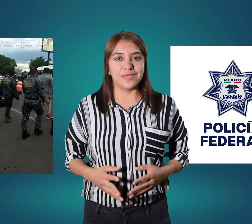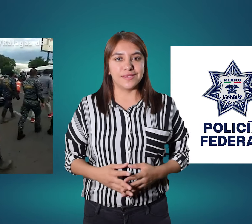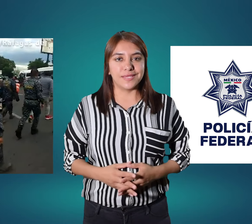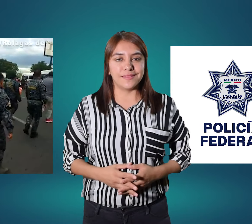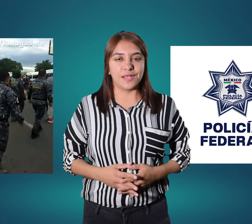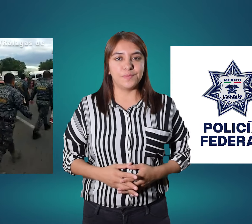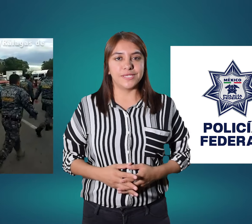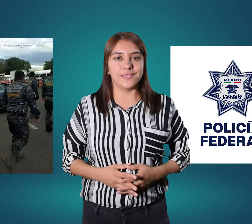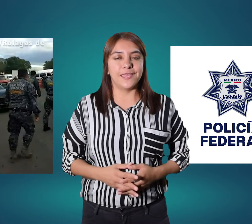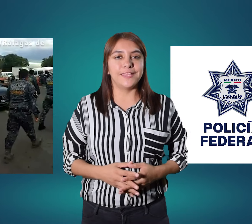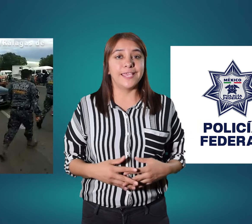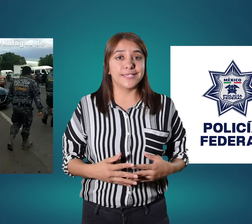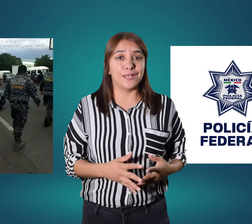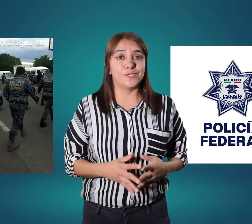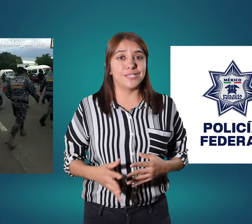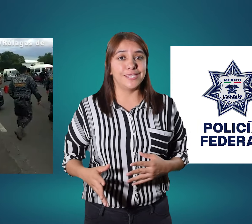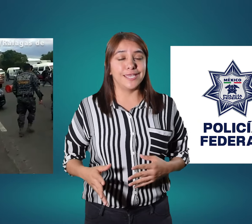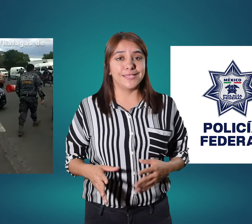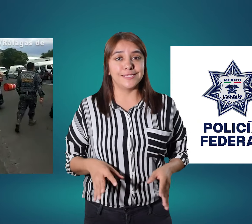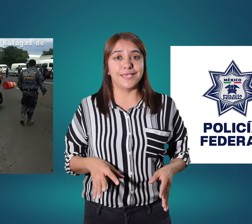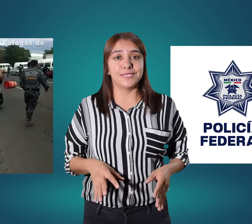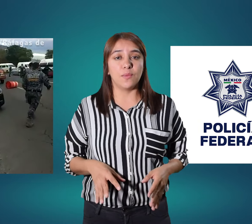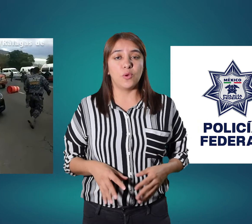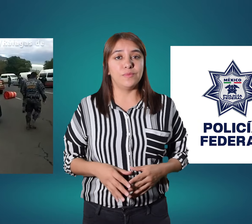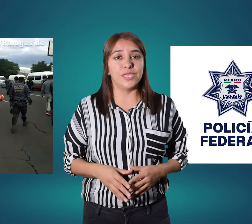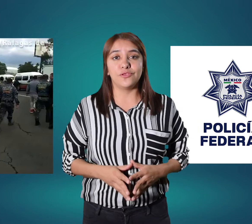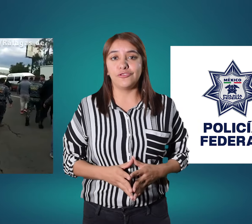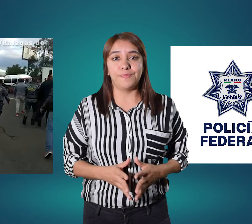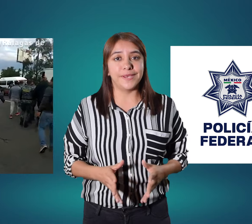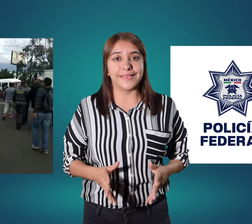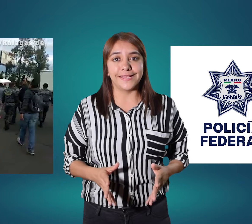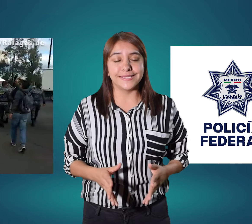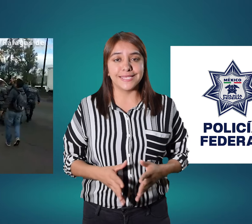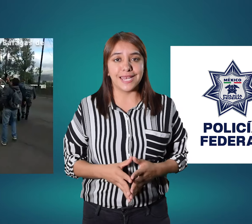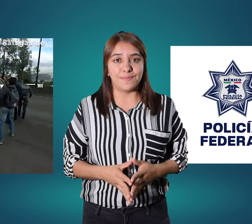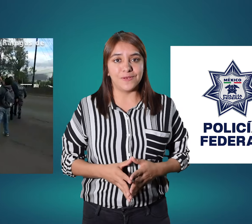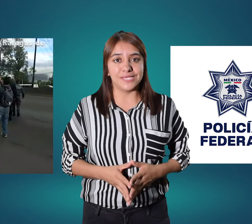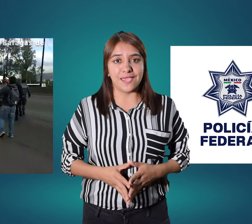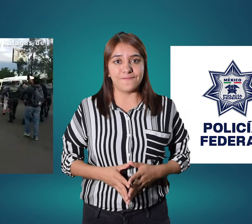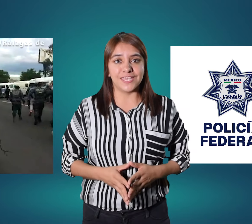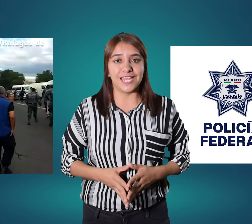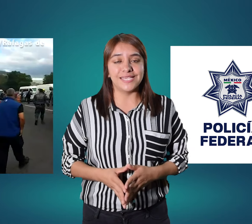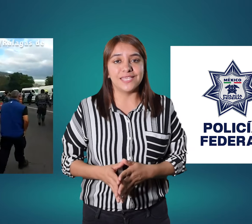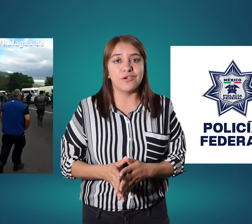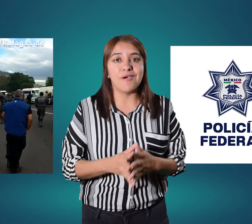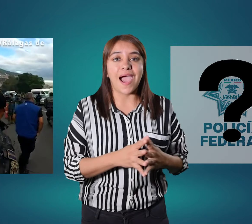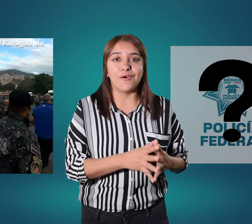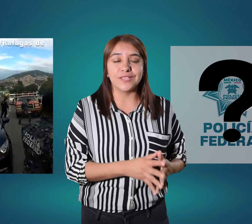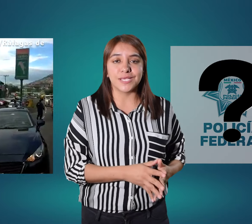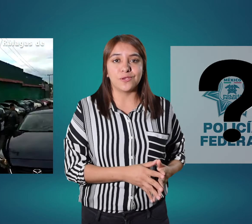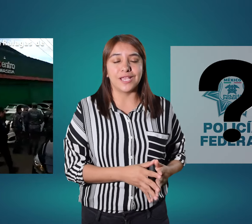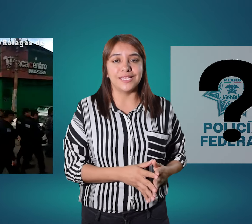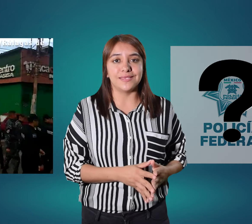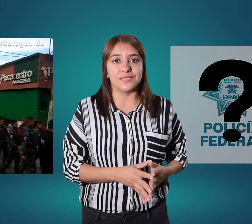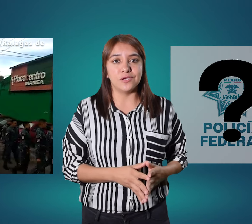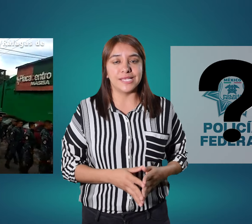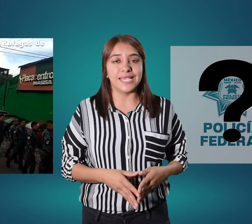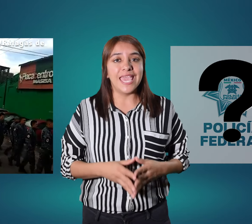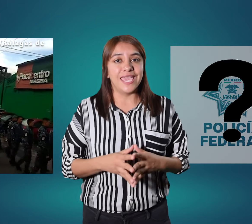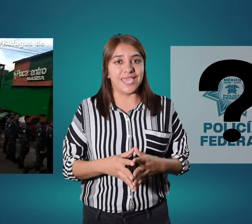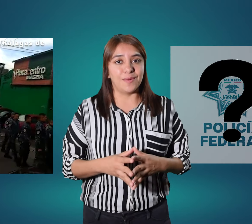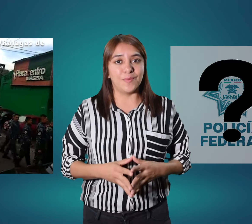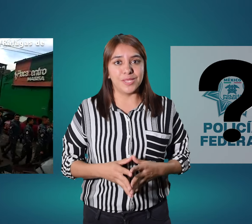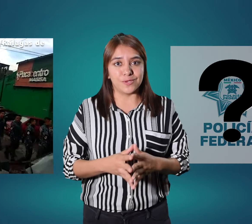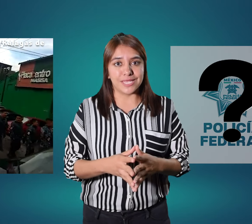le hizo interesante al presidente es que los dirigentes de este movimiento no pertenecen a la Policía Federal, sino a otras